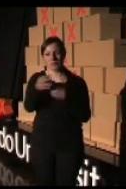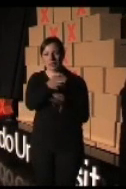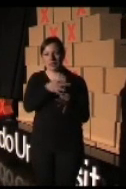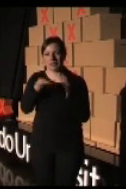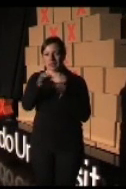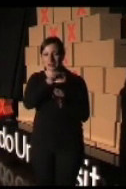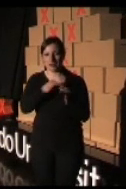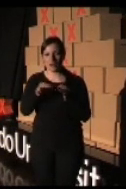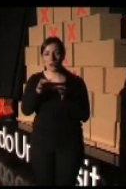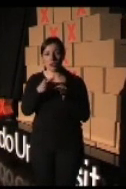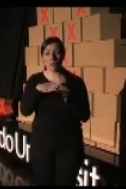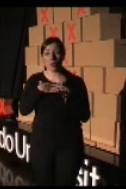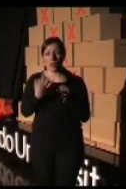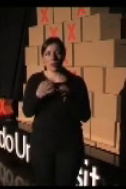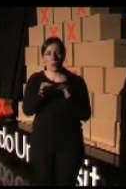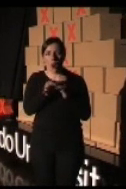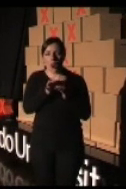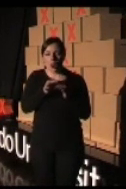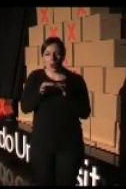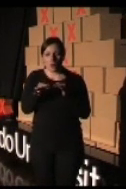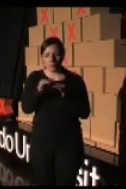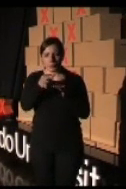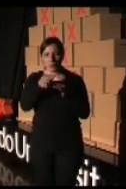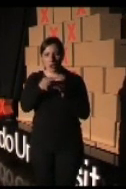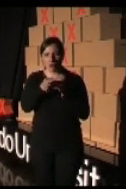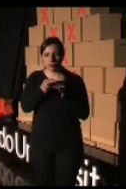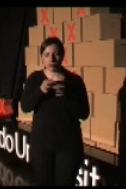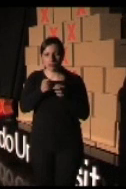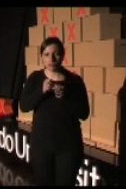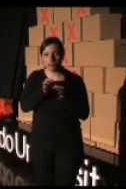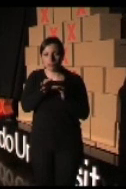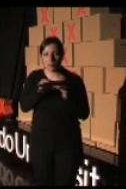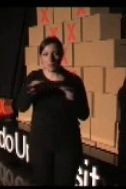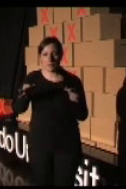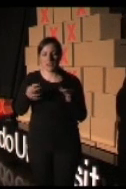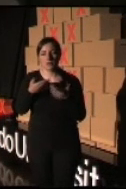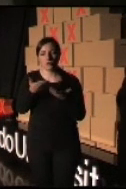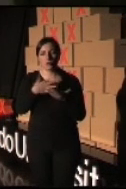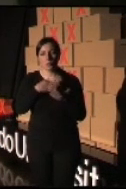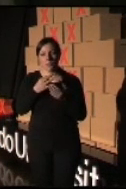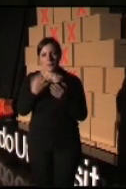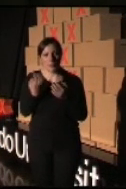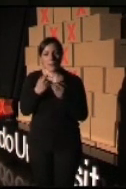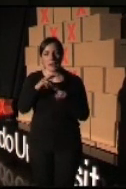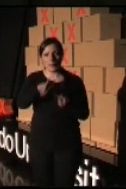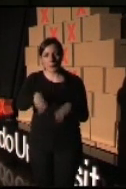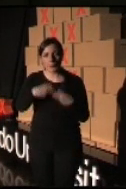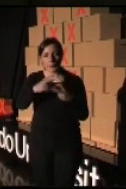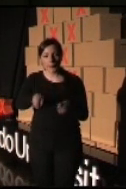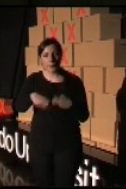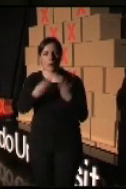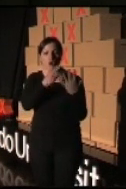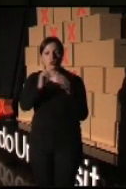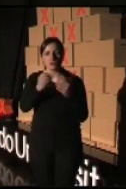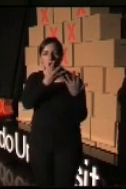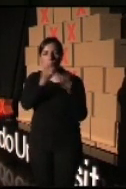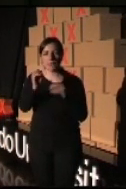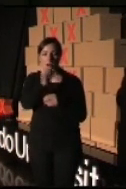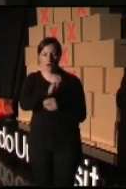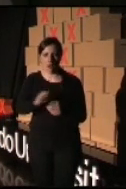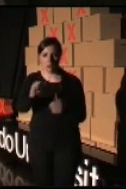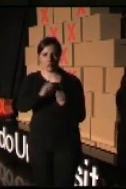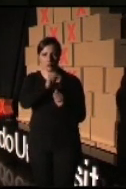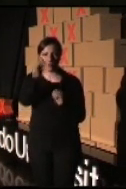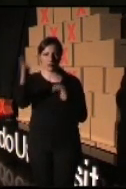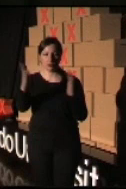dado. Se tienen que generar a partir de una sola célula y se tienen que mantener, se tienen que renovar durante 70, 80, 90 años. Eso